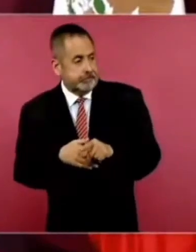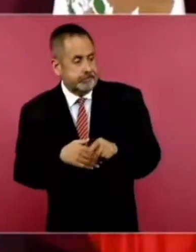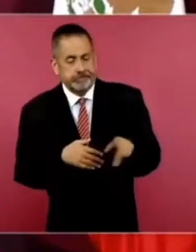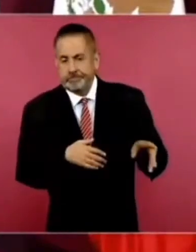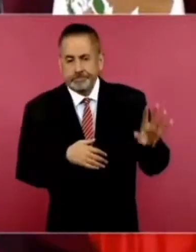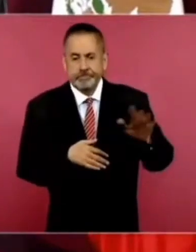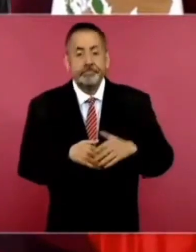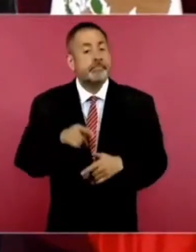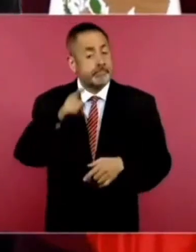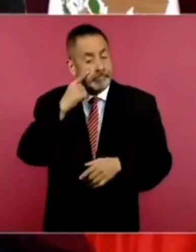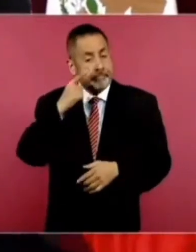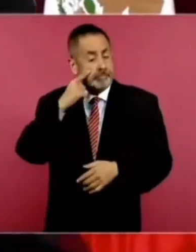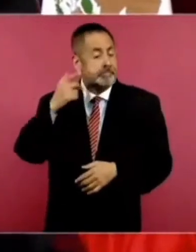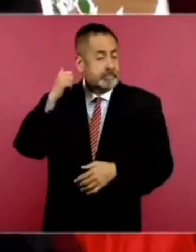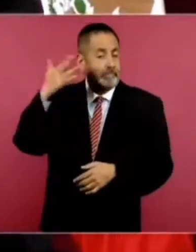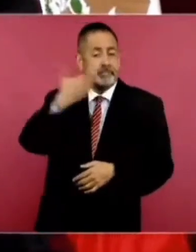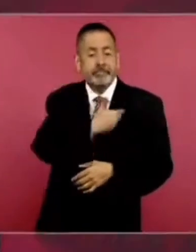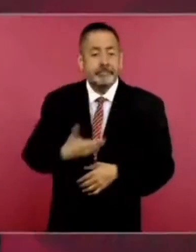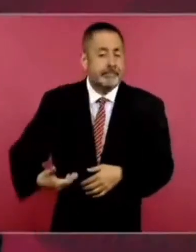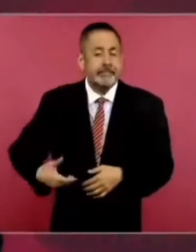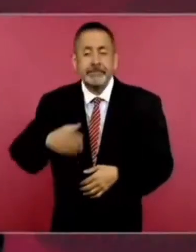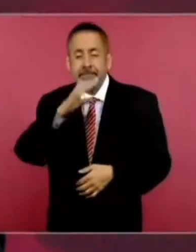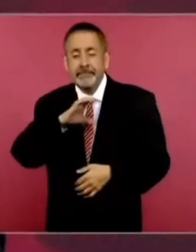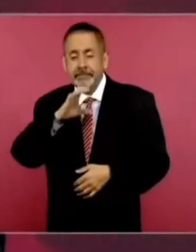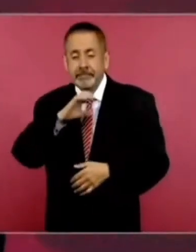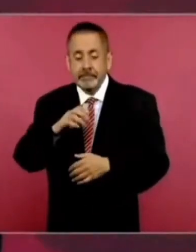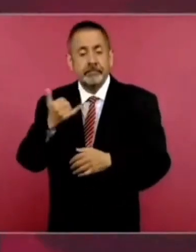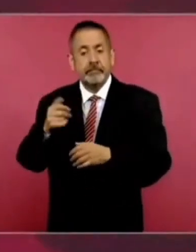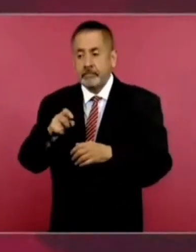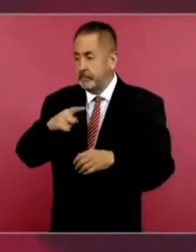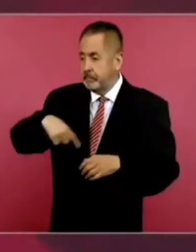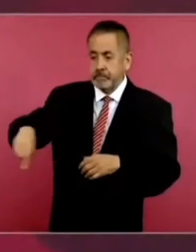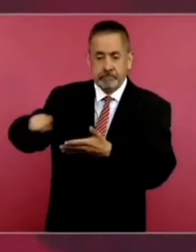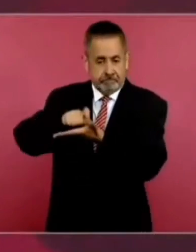El presidente Carranza y los constituyentes del 17